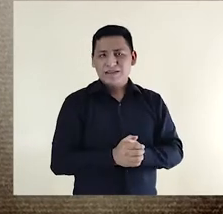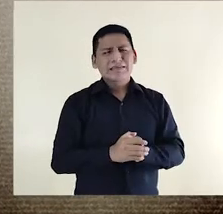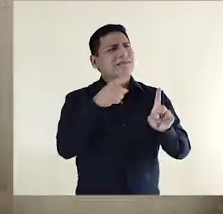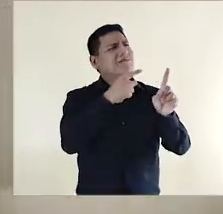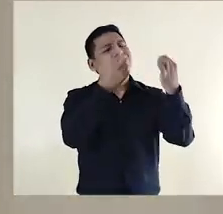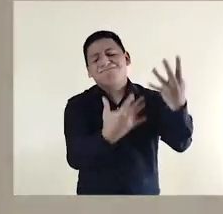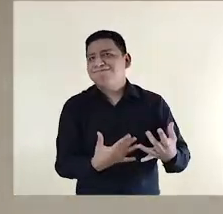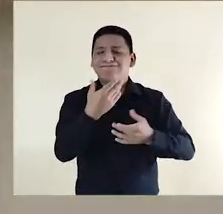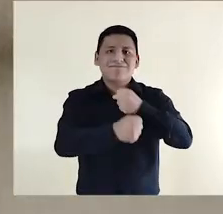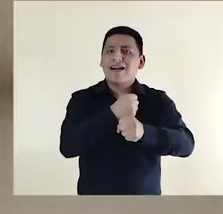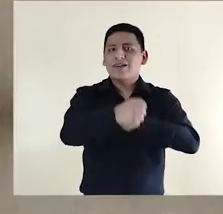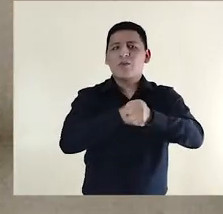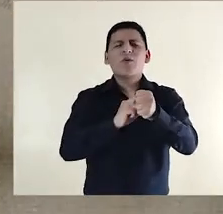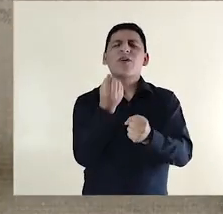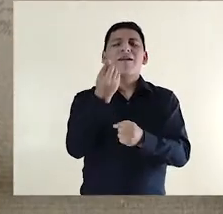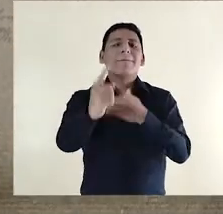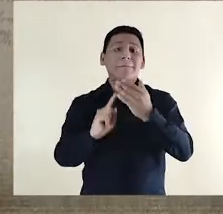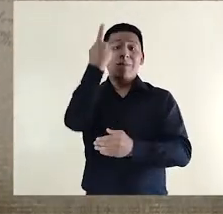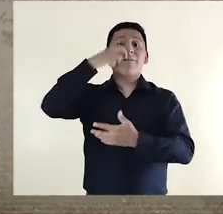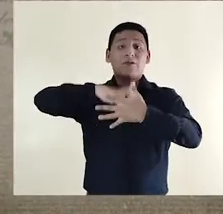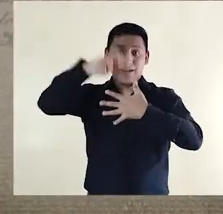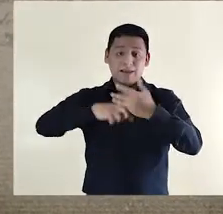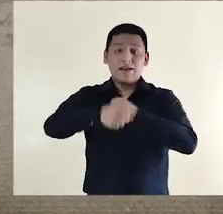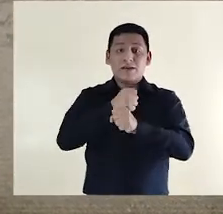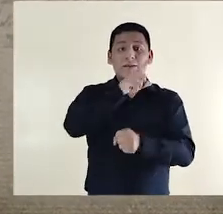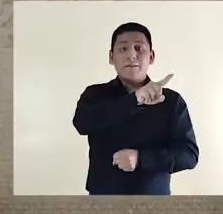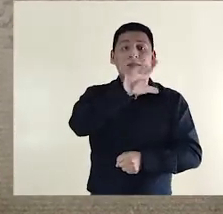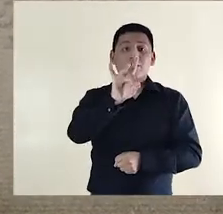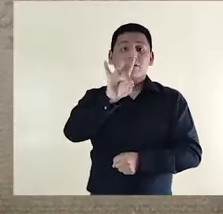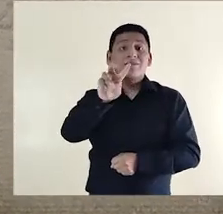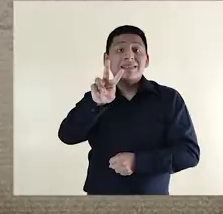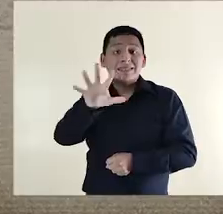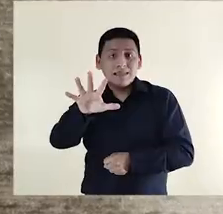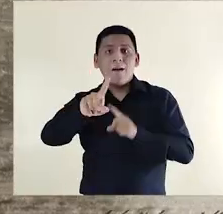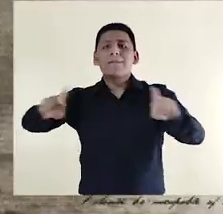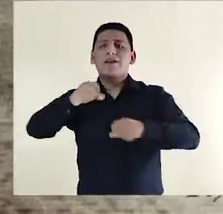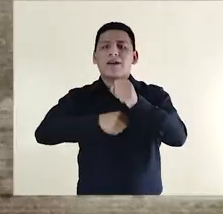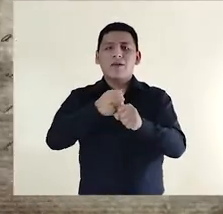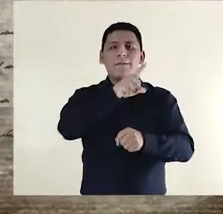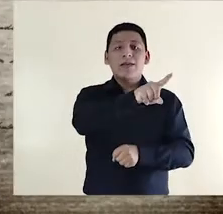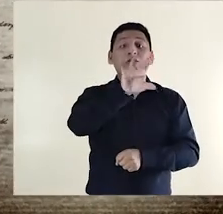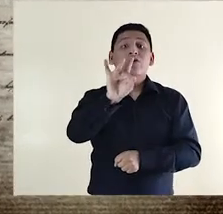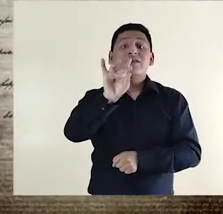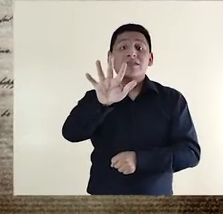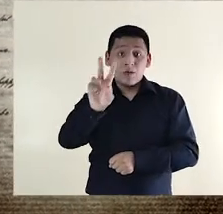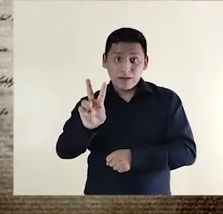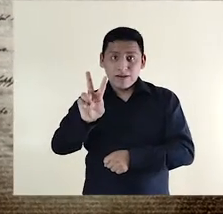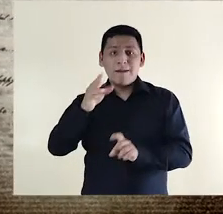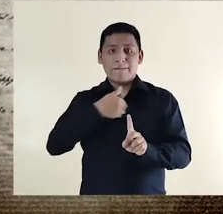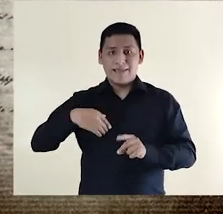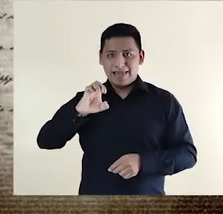Fue largamente esperado, porque el primer proyecto para este data en 1825. Pero en 1852,